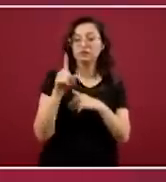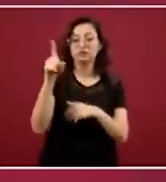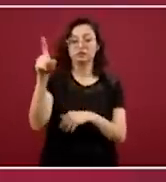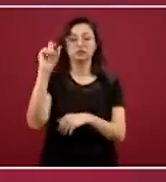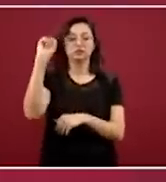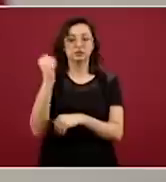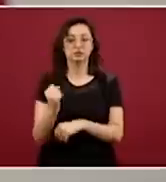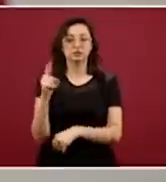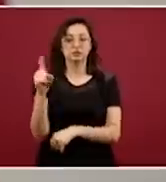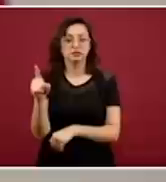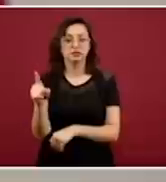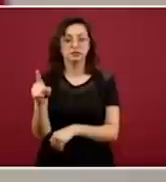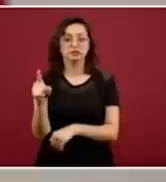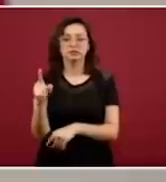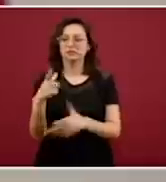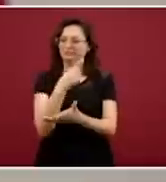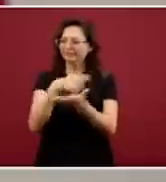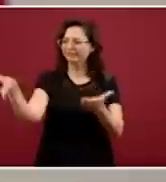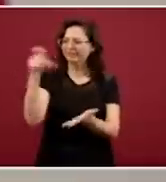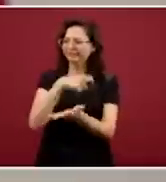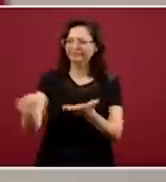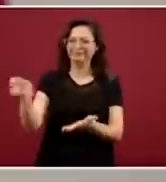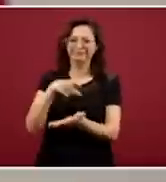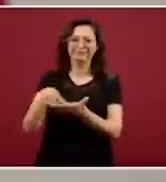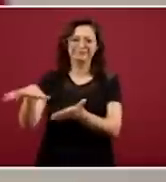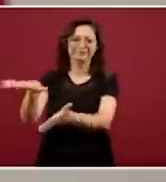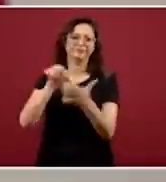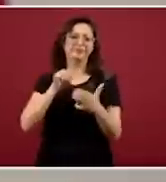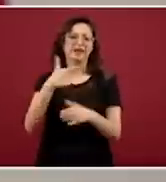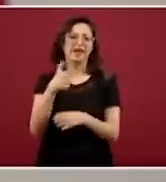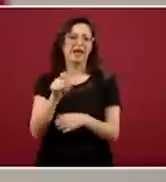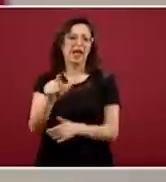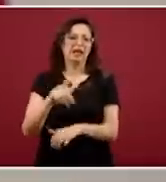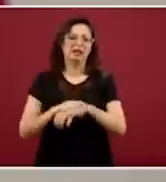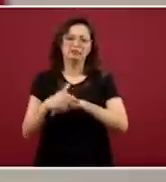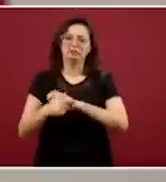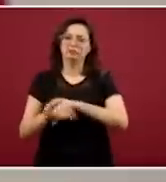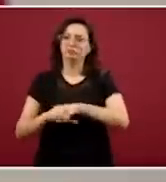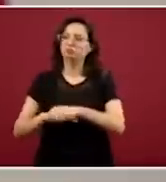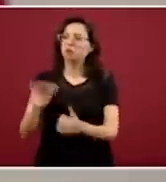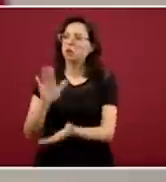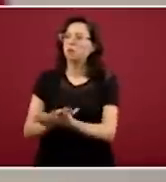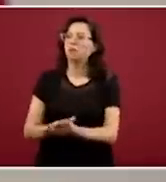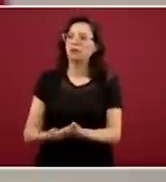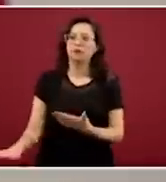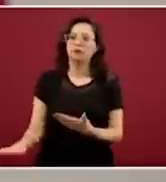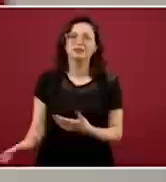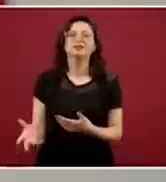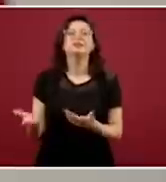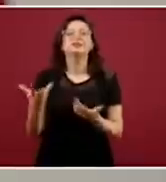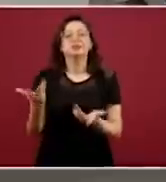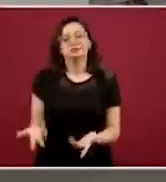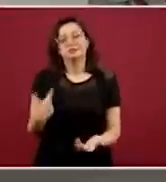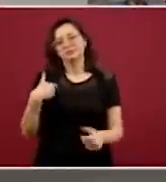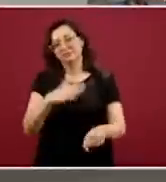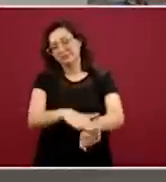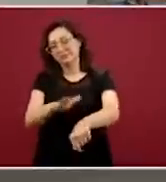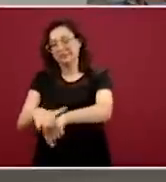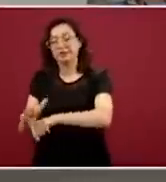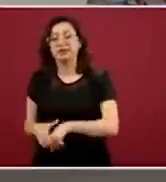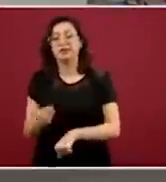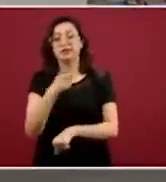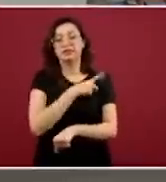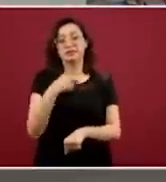Sinaloa, hubo compras de pánico de desinfectantes. Entonces, aquí lo que les pedimos es: ayúdenos a divulgar la